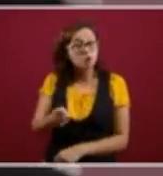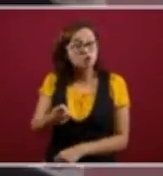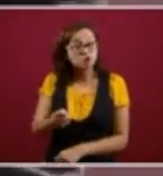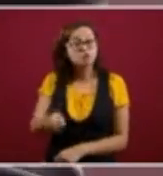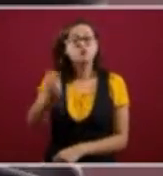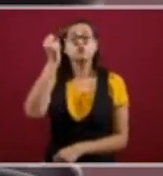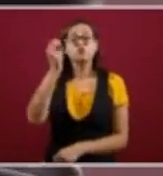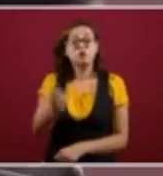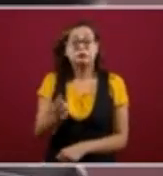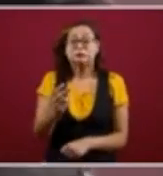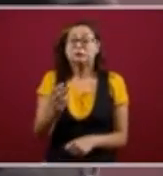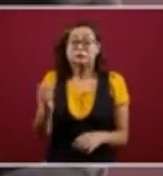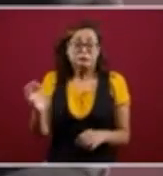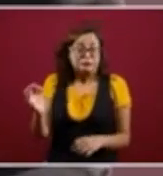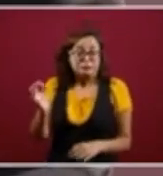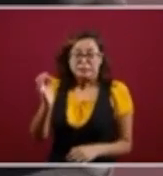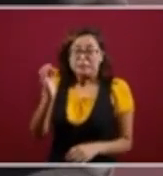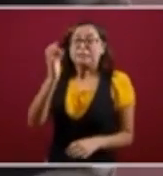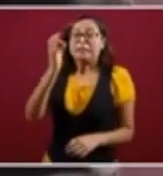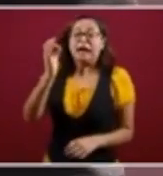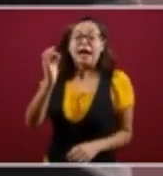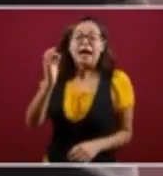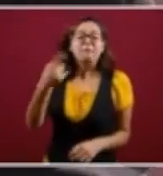Sí, por poquito, pero